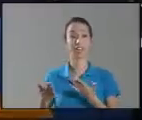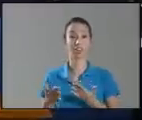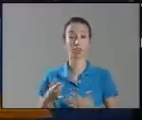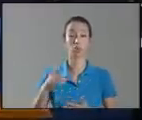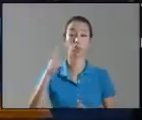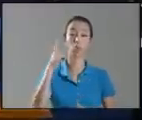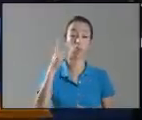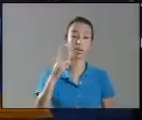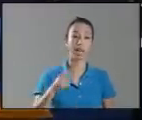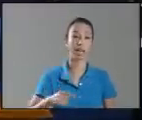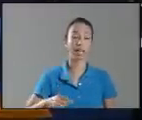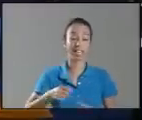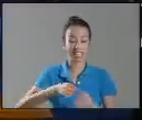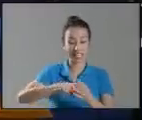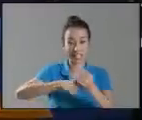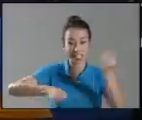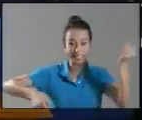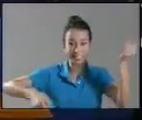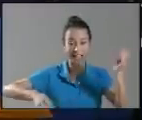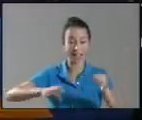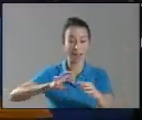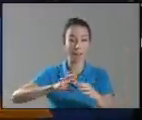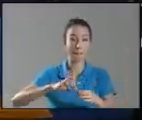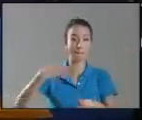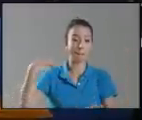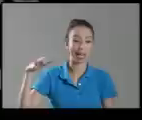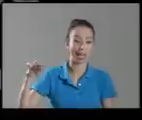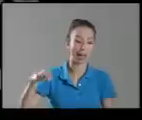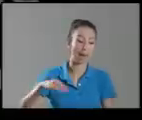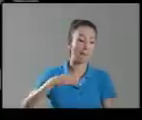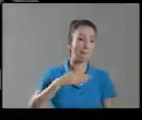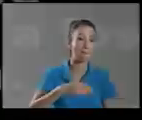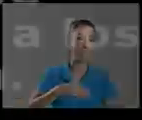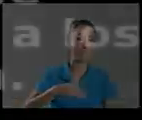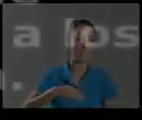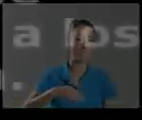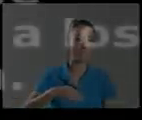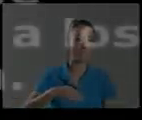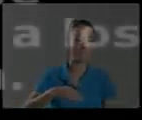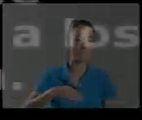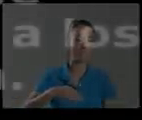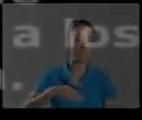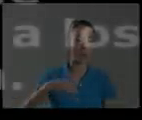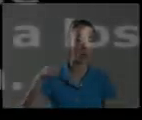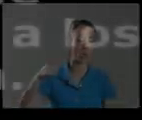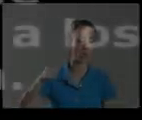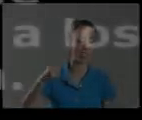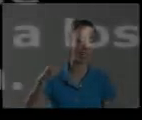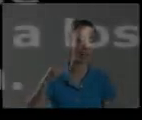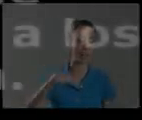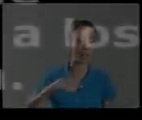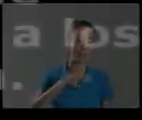Aquí son los albores de la tribulación, porque está el templo y dice: me fue dada una caña de